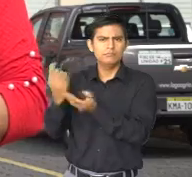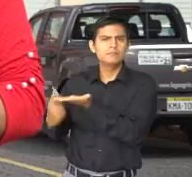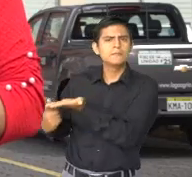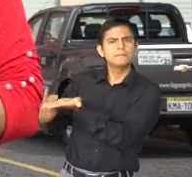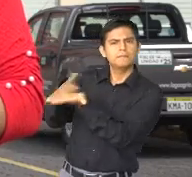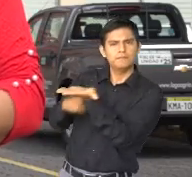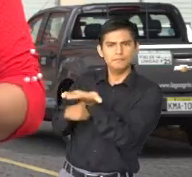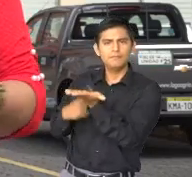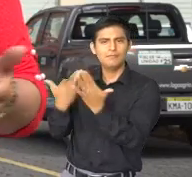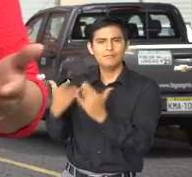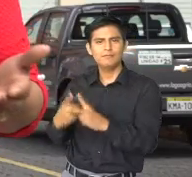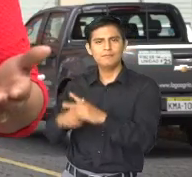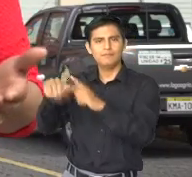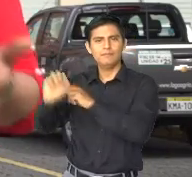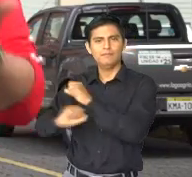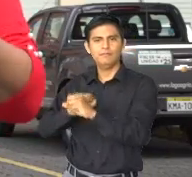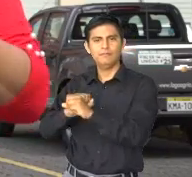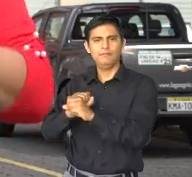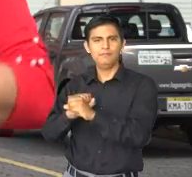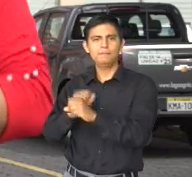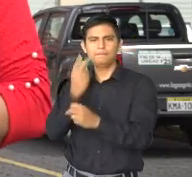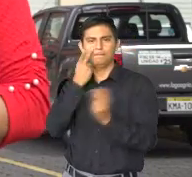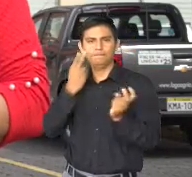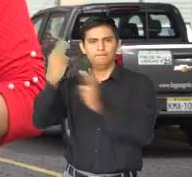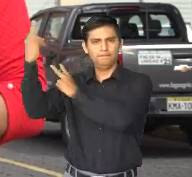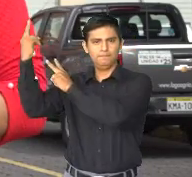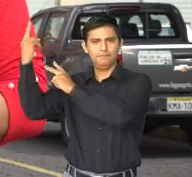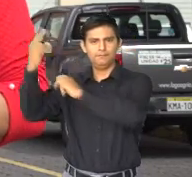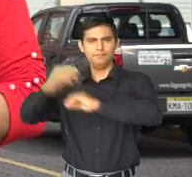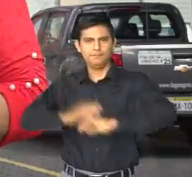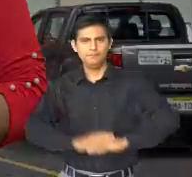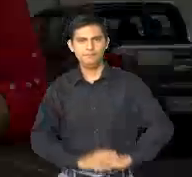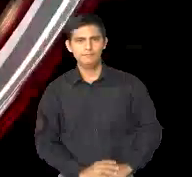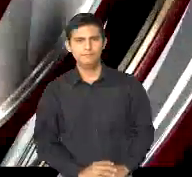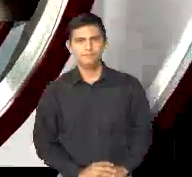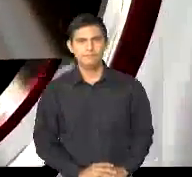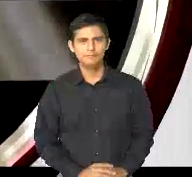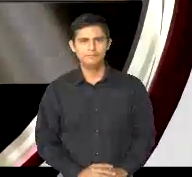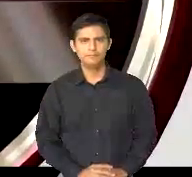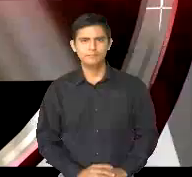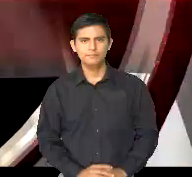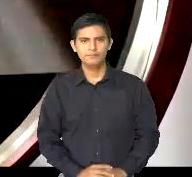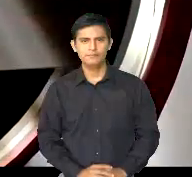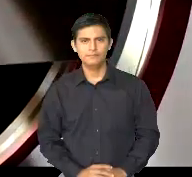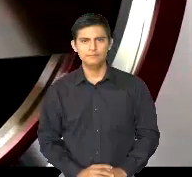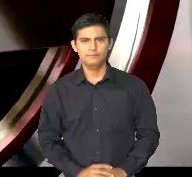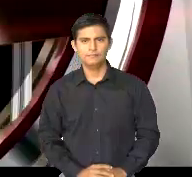los primeros días de este nuevo año. Conozcamos cuáles fueron ellas.